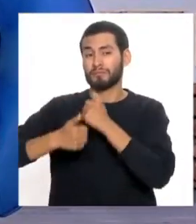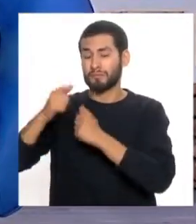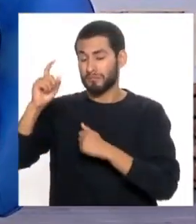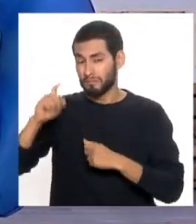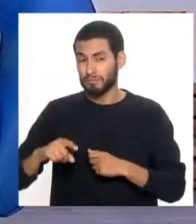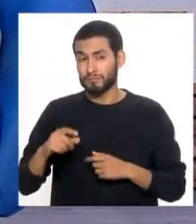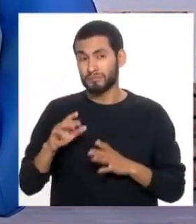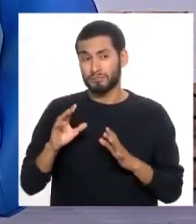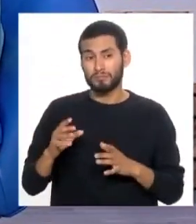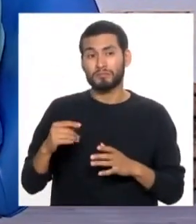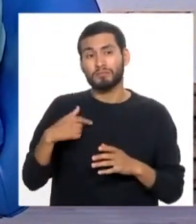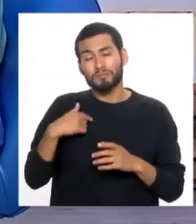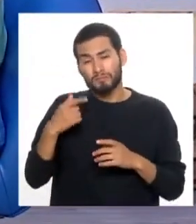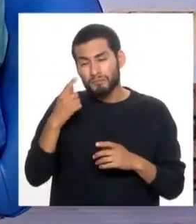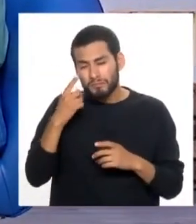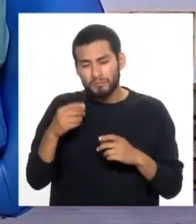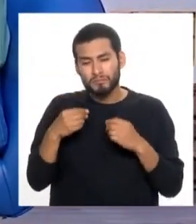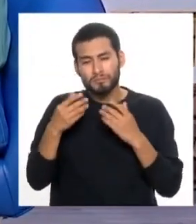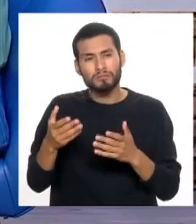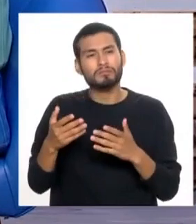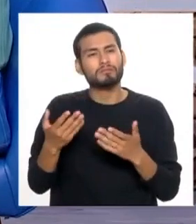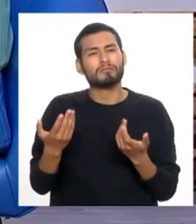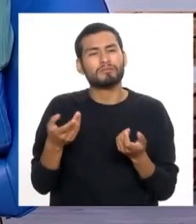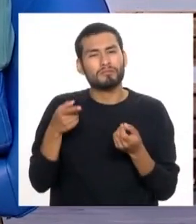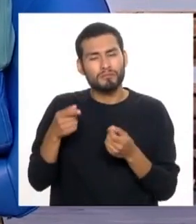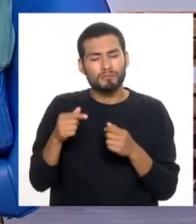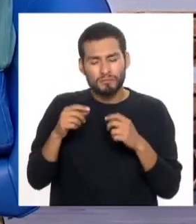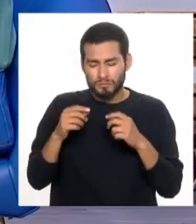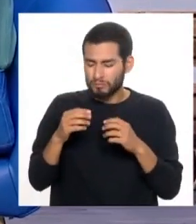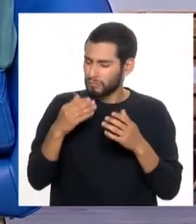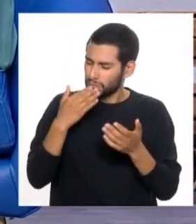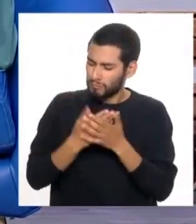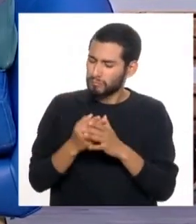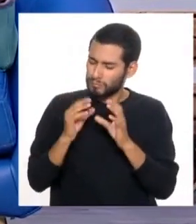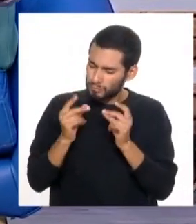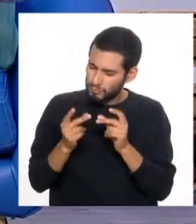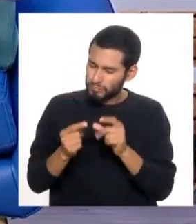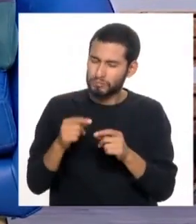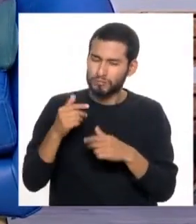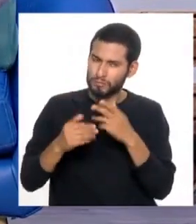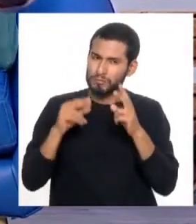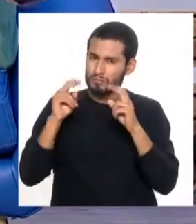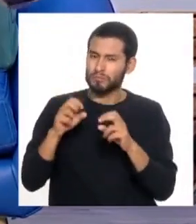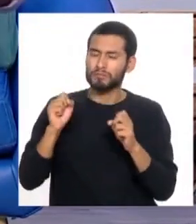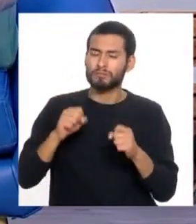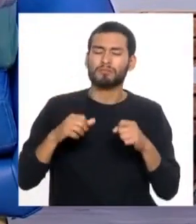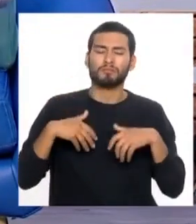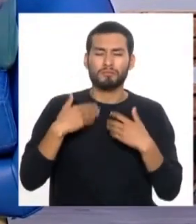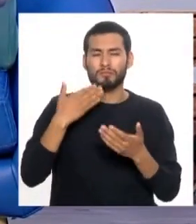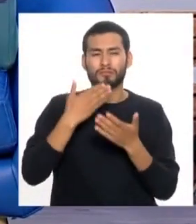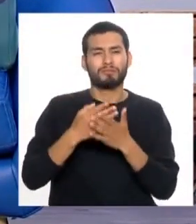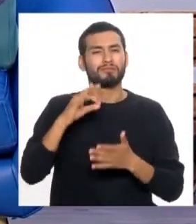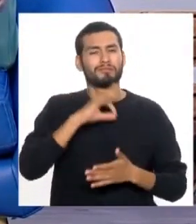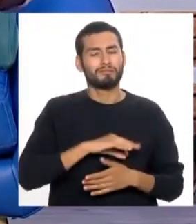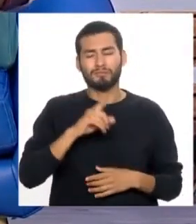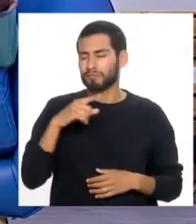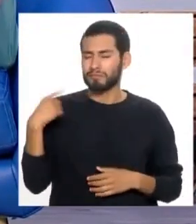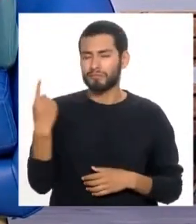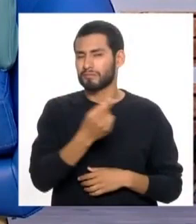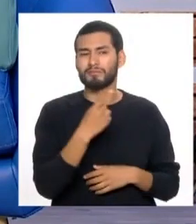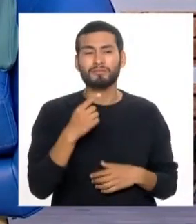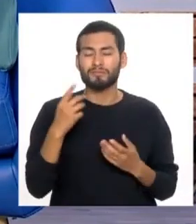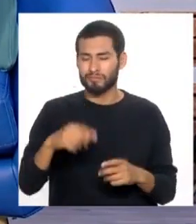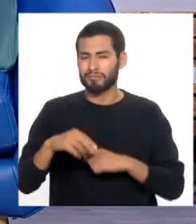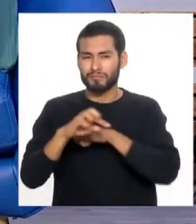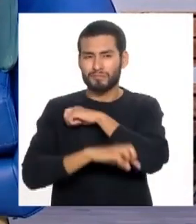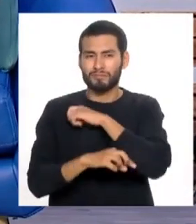poner un poquito más al día para poderle dar un poquito de celeridad a todos estos temas que además nos van a venir y nos benefician a todos en